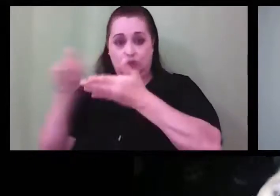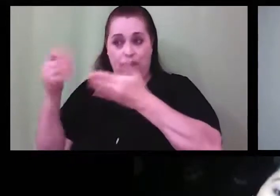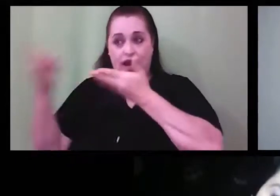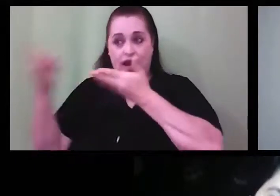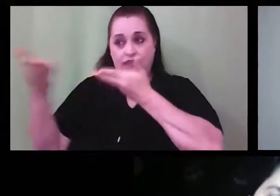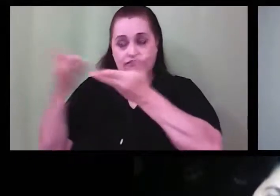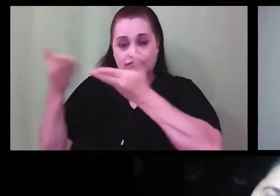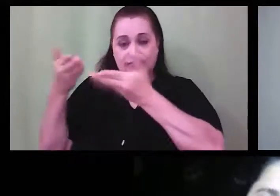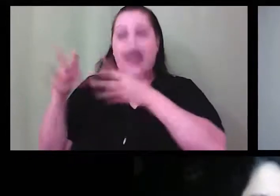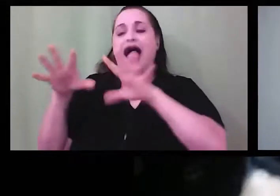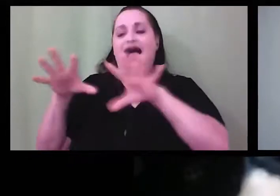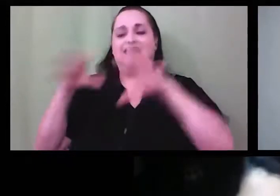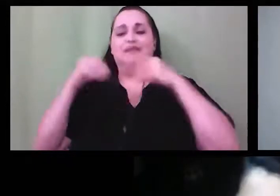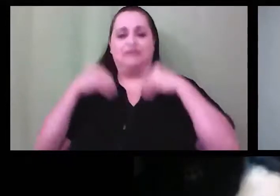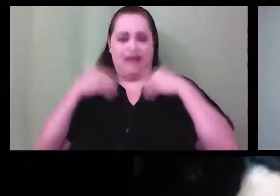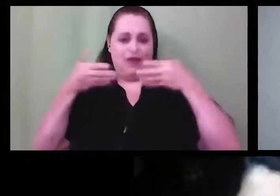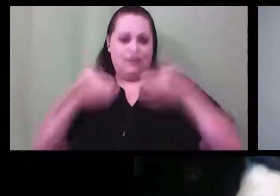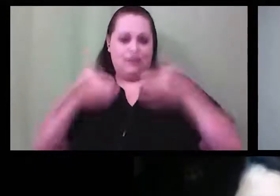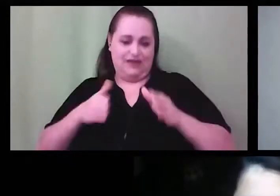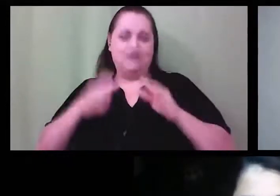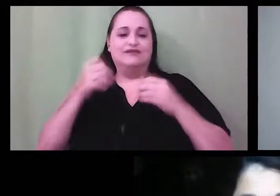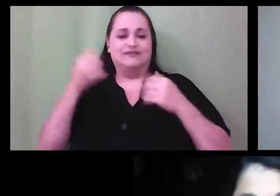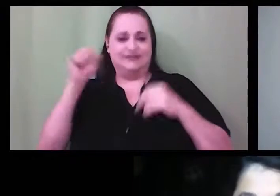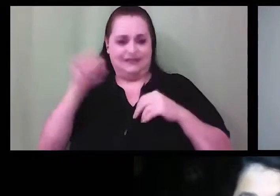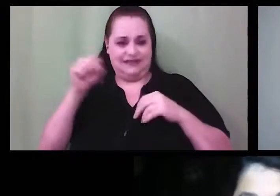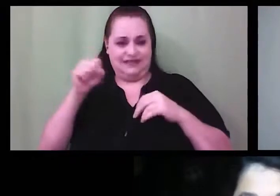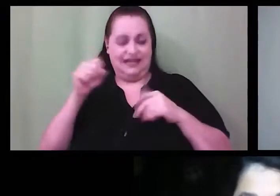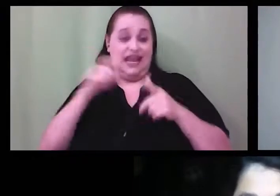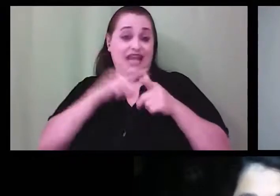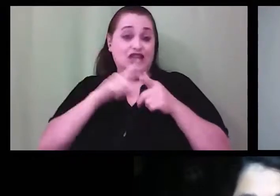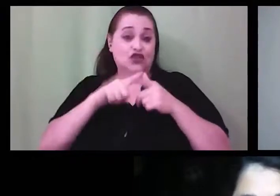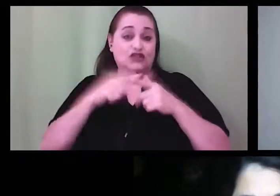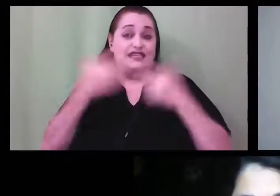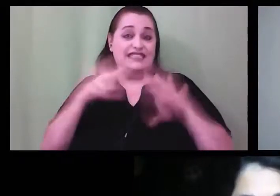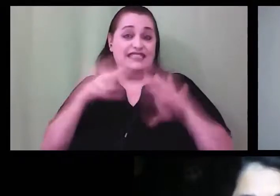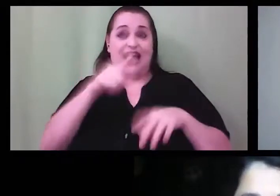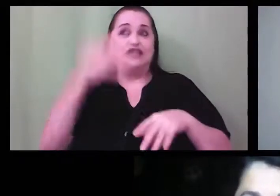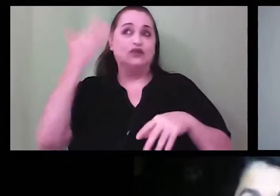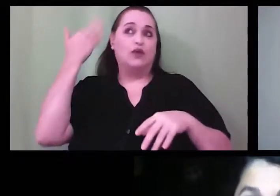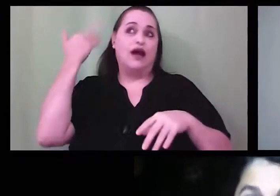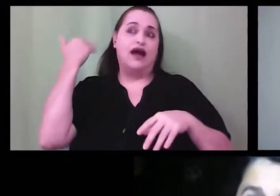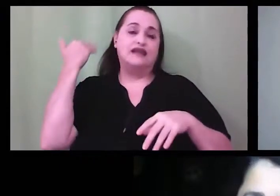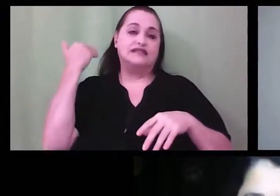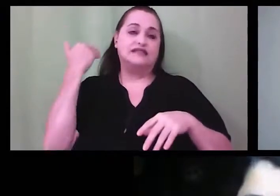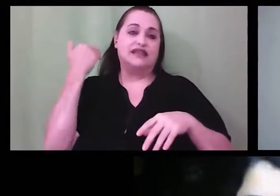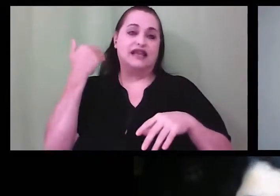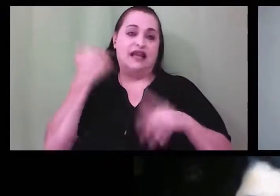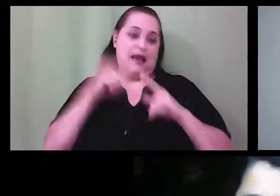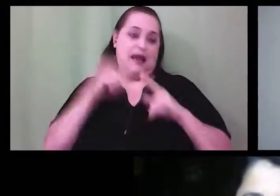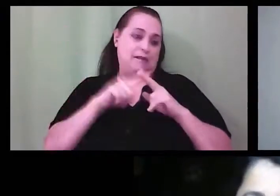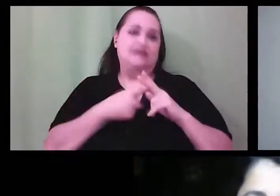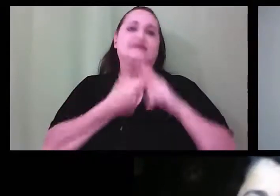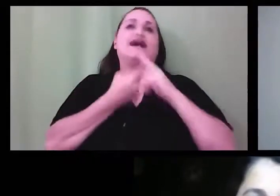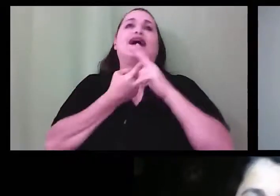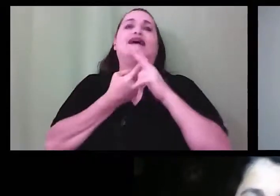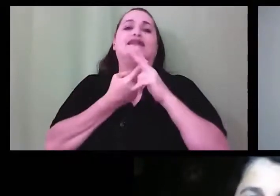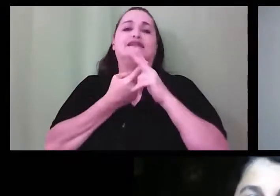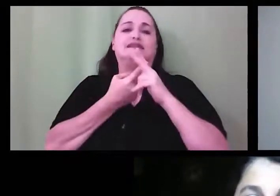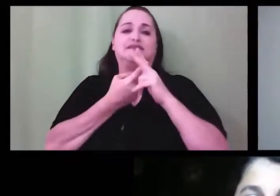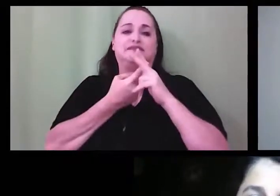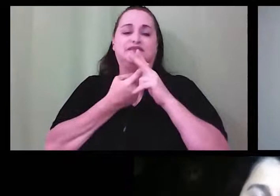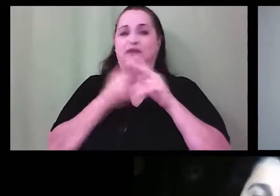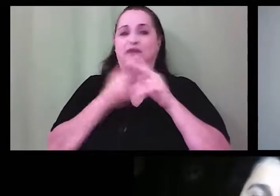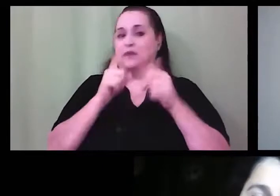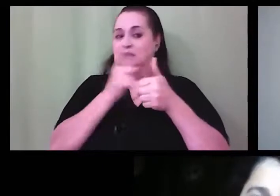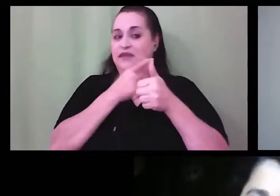y me aceptaron a mi hijo. Entonces ya eso fue así como, bueno, a empezar con lo